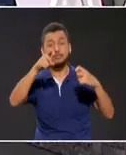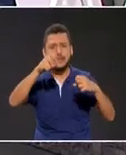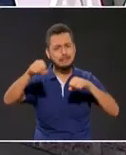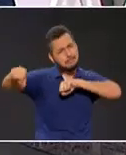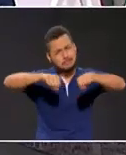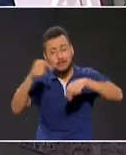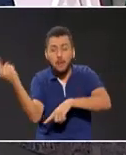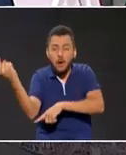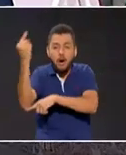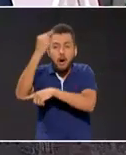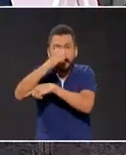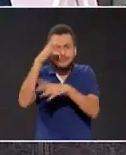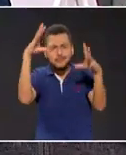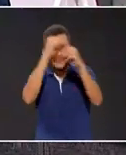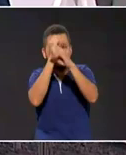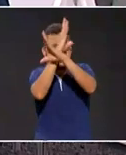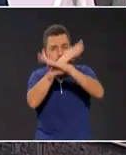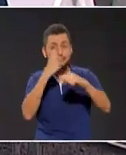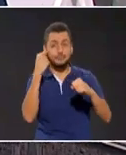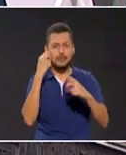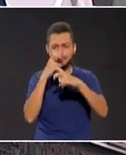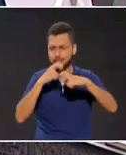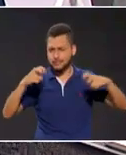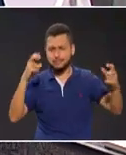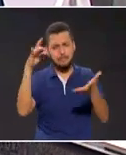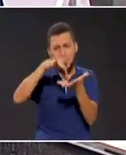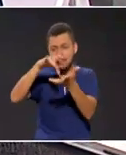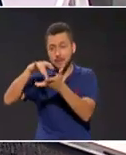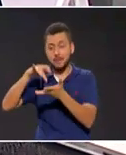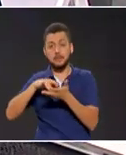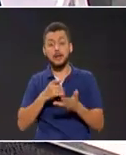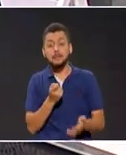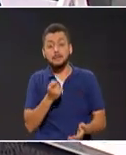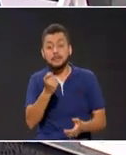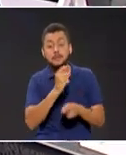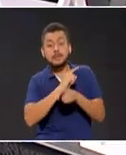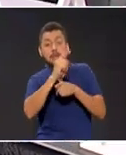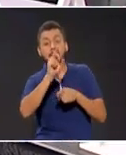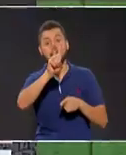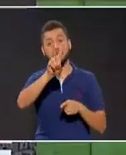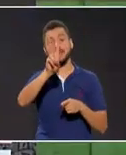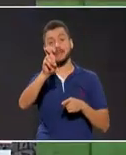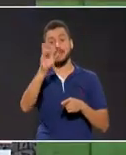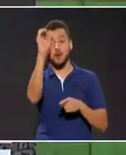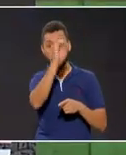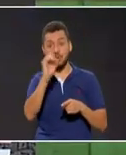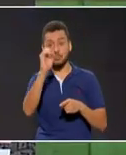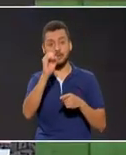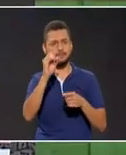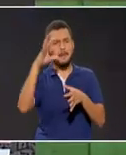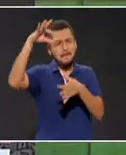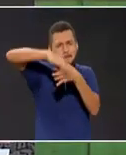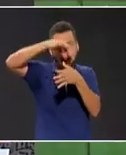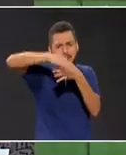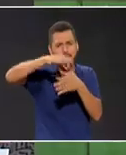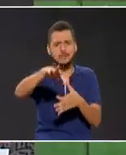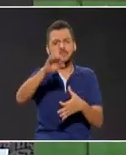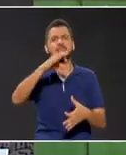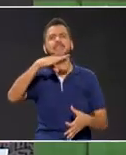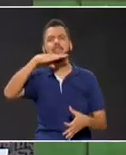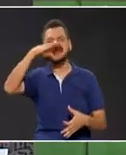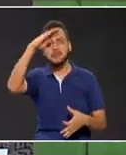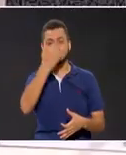para todos en este último fin de semana ya oficial, porque dentro de 8 días estaremos en las urnas. Y si no quedan como alcaldes, mínimo podemos darle